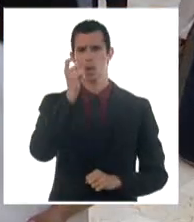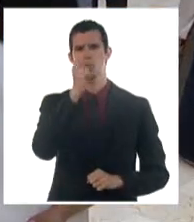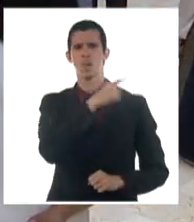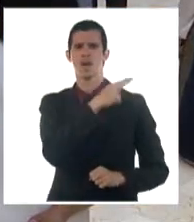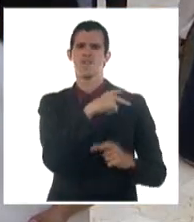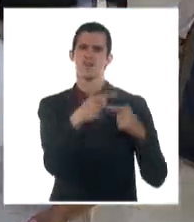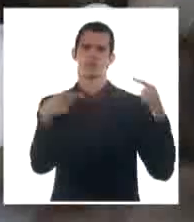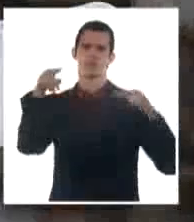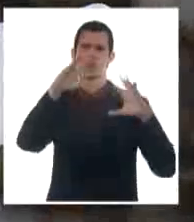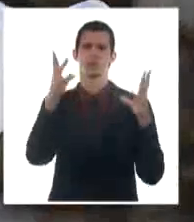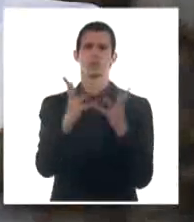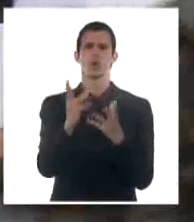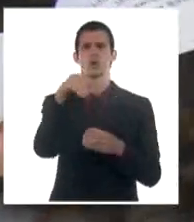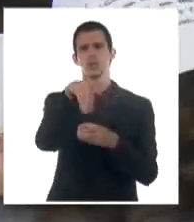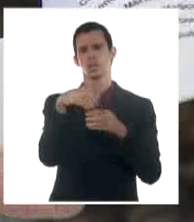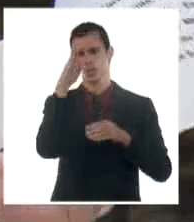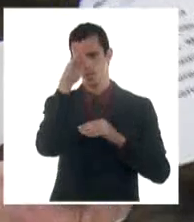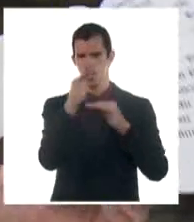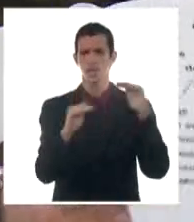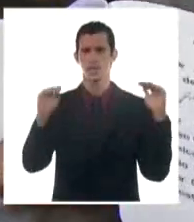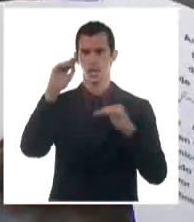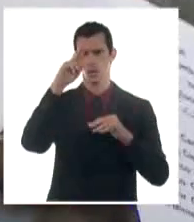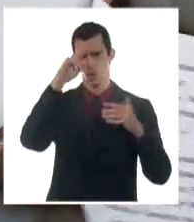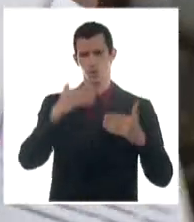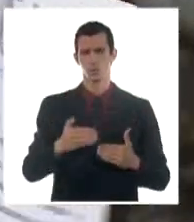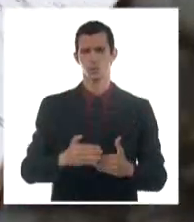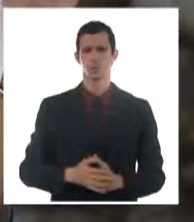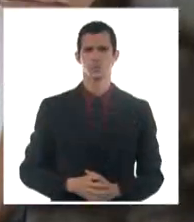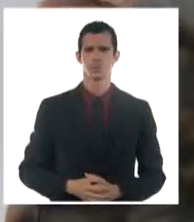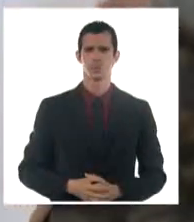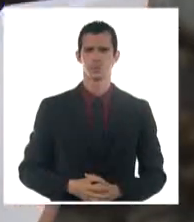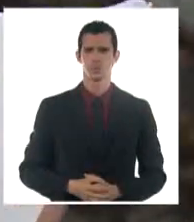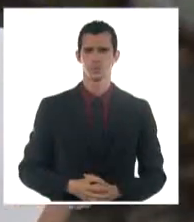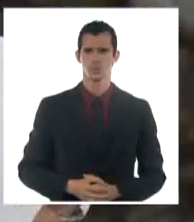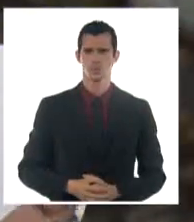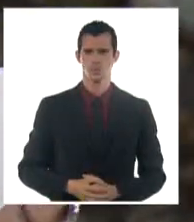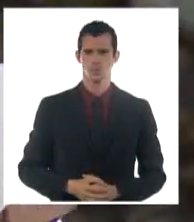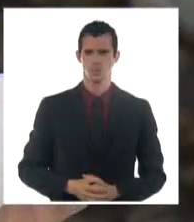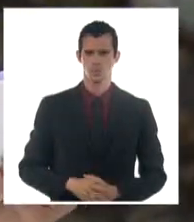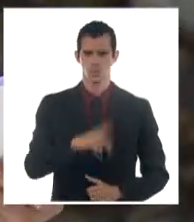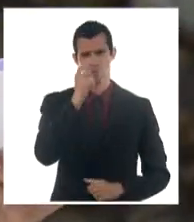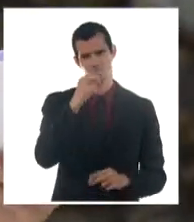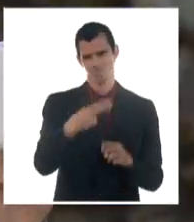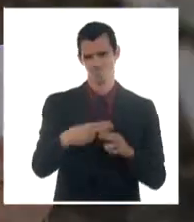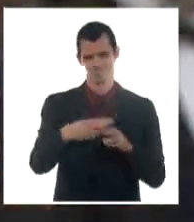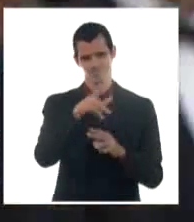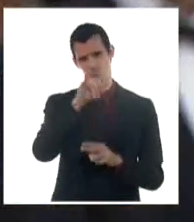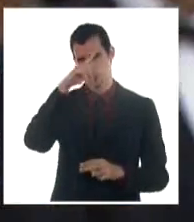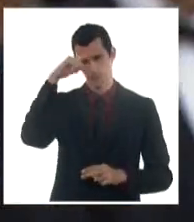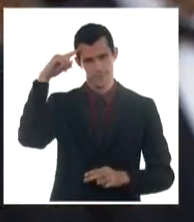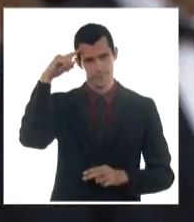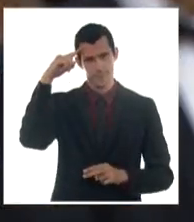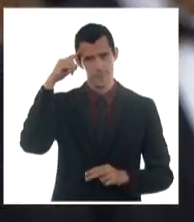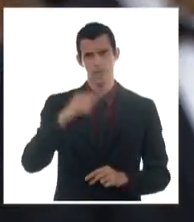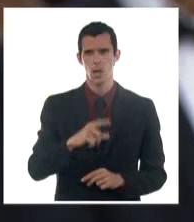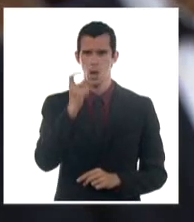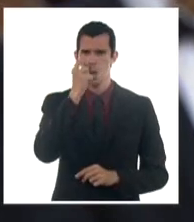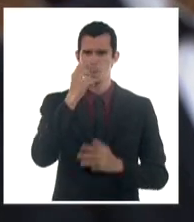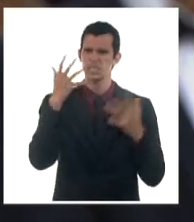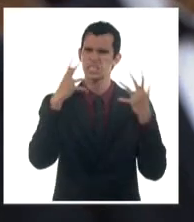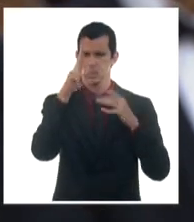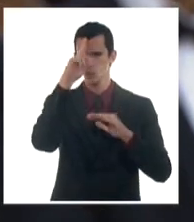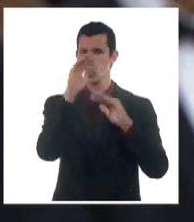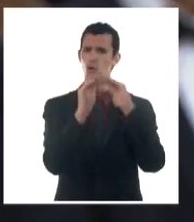docencia médica del Ministerio de Salud Pública. Luis Clodoaldo Velázquez Pérez, doctor en ciencias